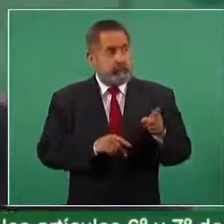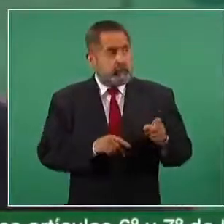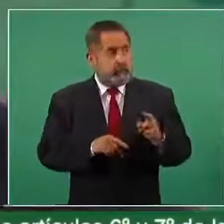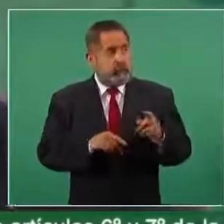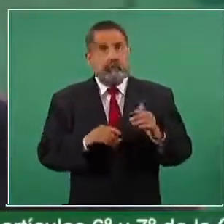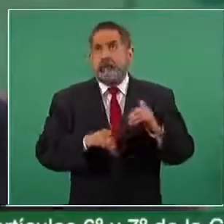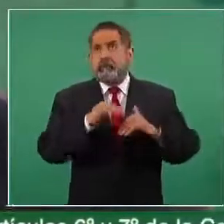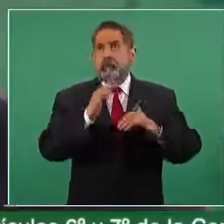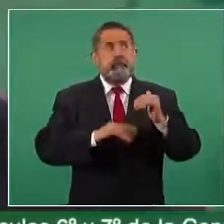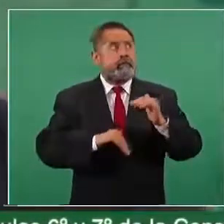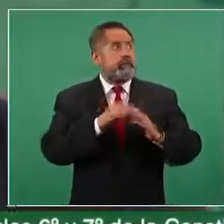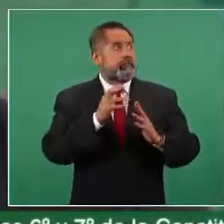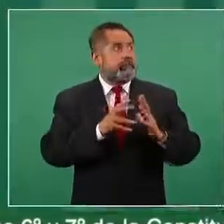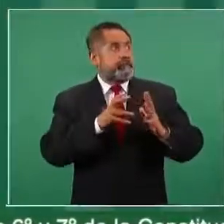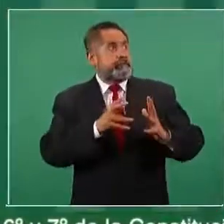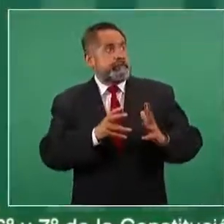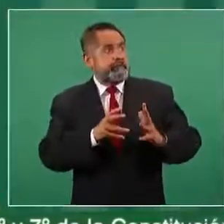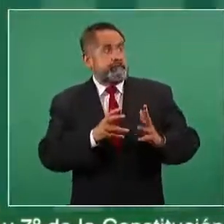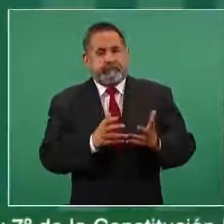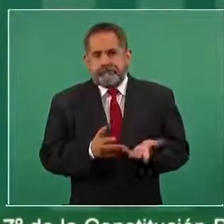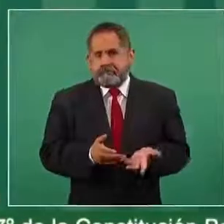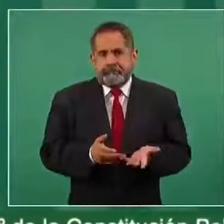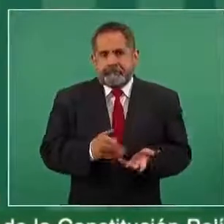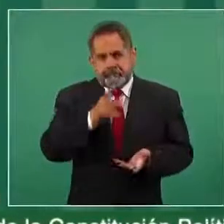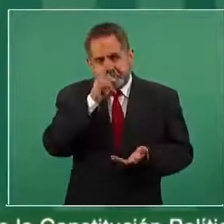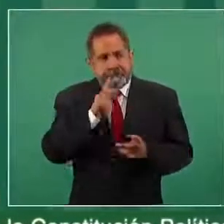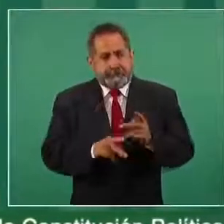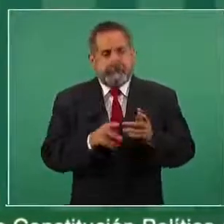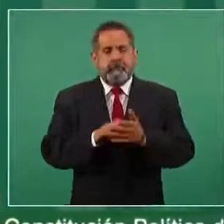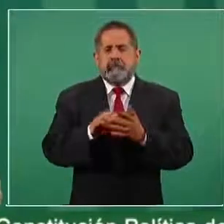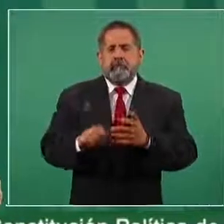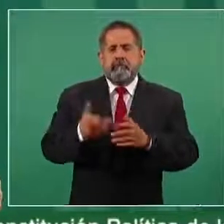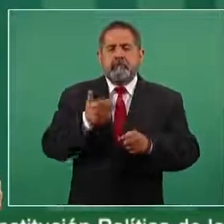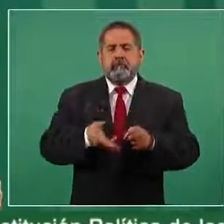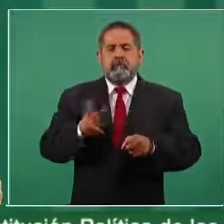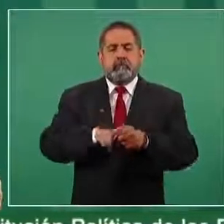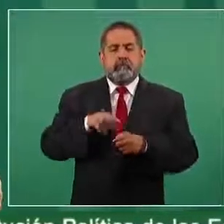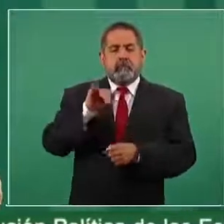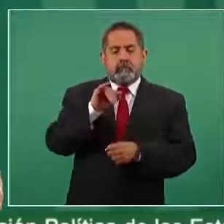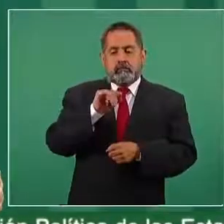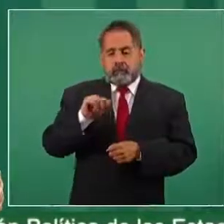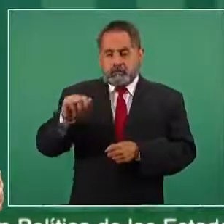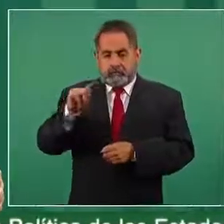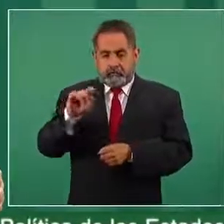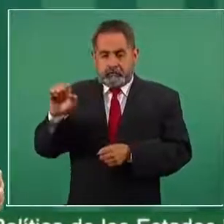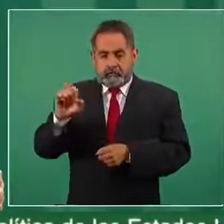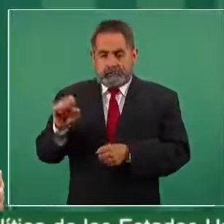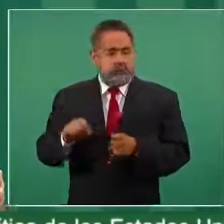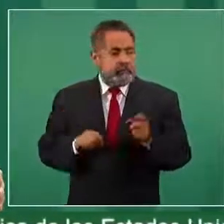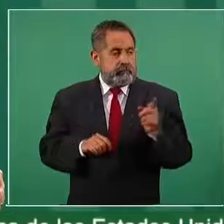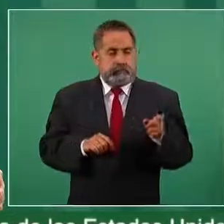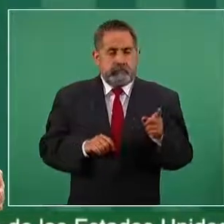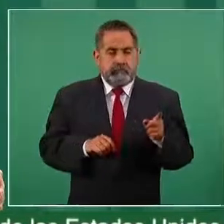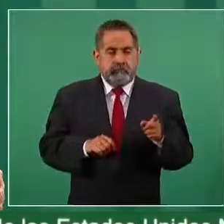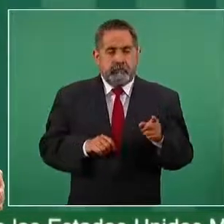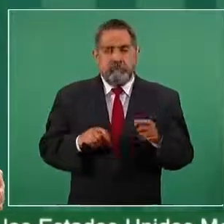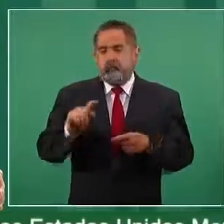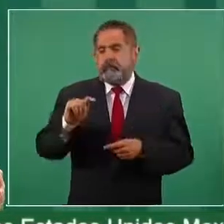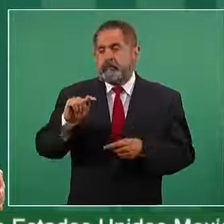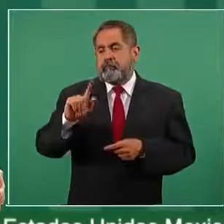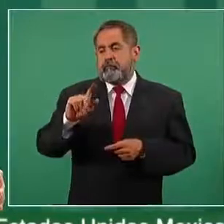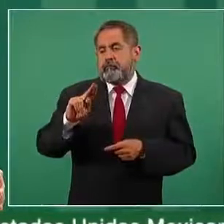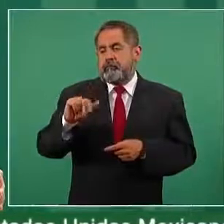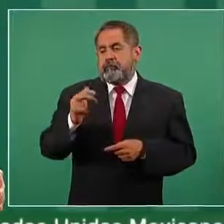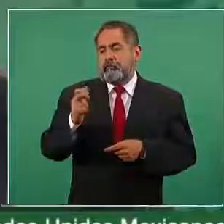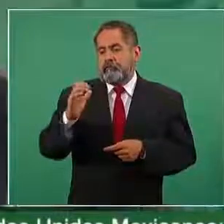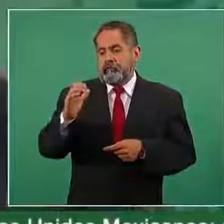concluidos. El hospital del Issste, de Tláhuatl,